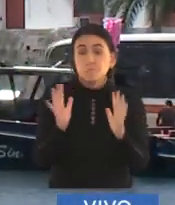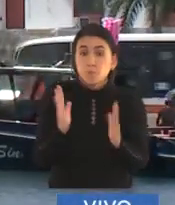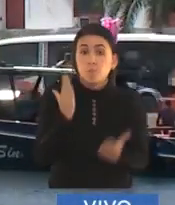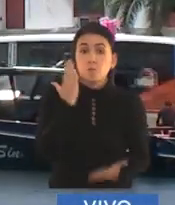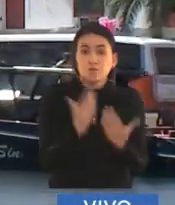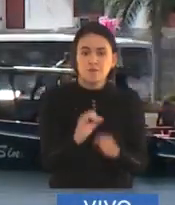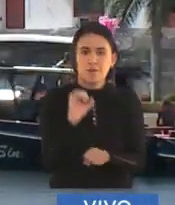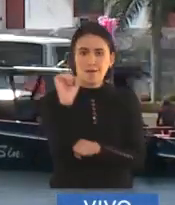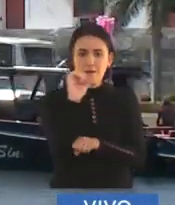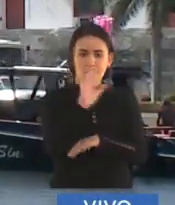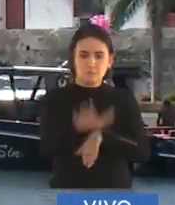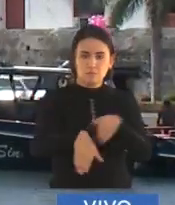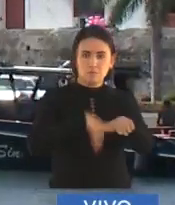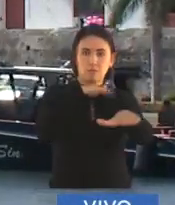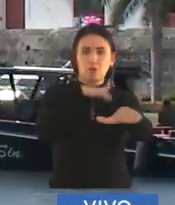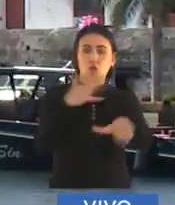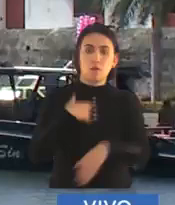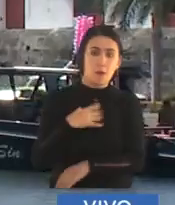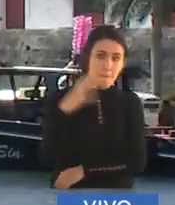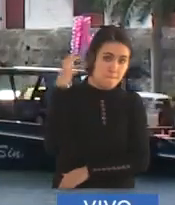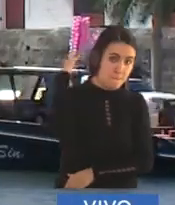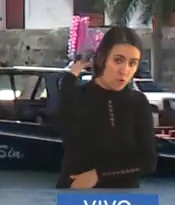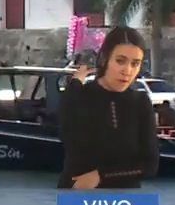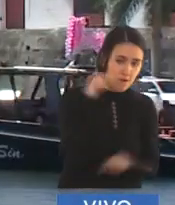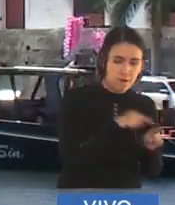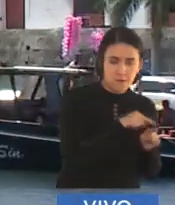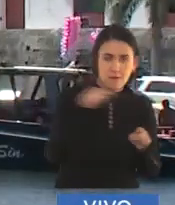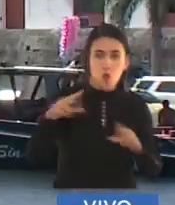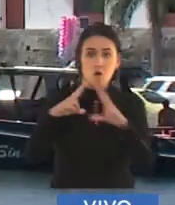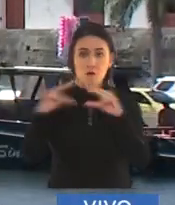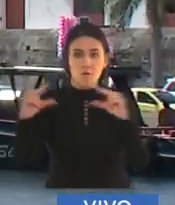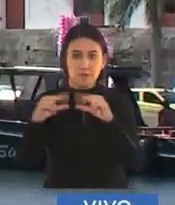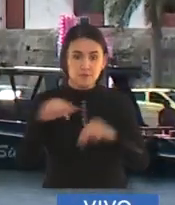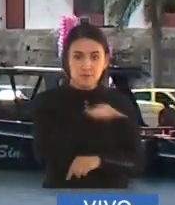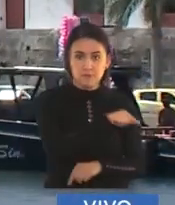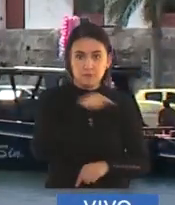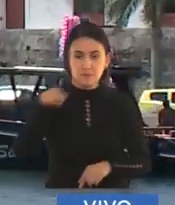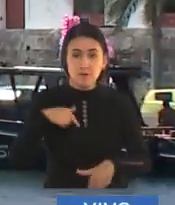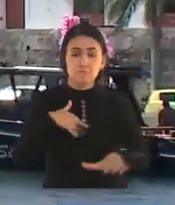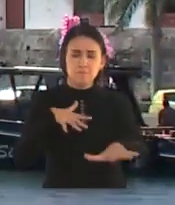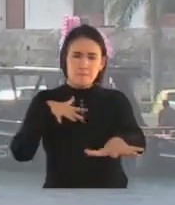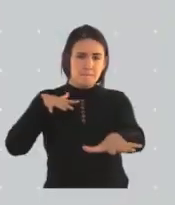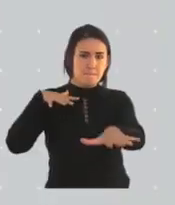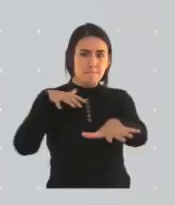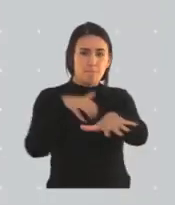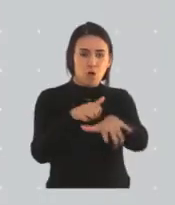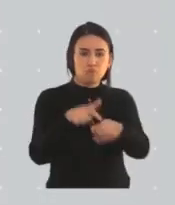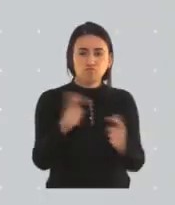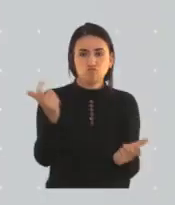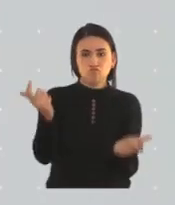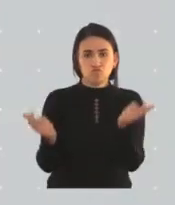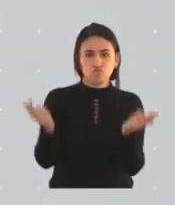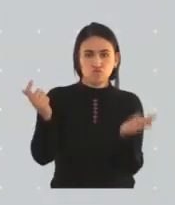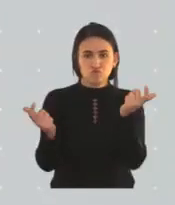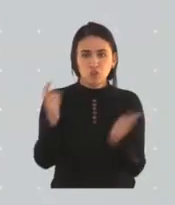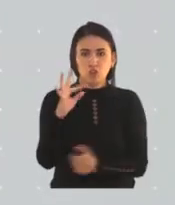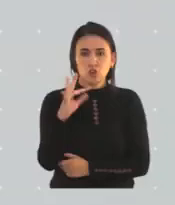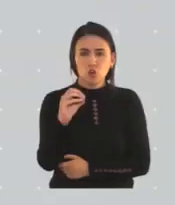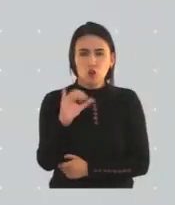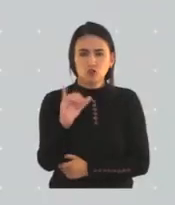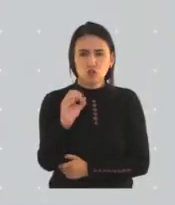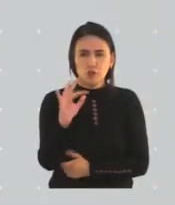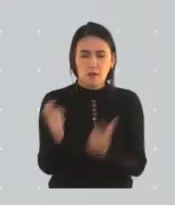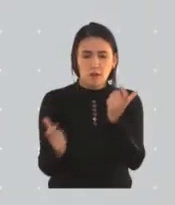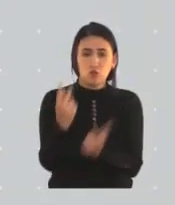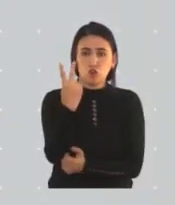que se movilizaba entre Montería y Coveñas con cuatro personas a bordo chocó contra un campero Toyota en el que iban dos